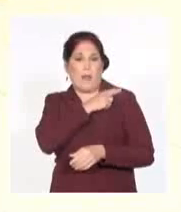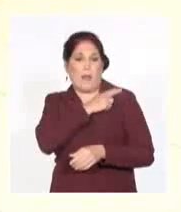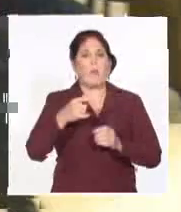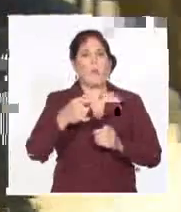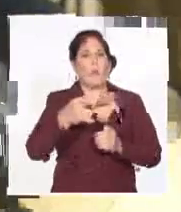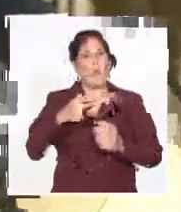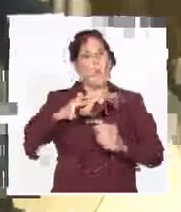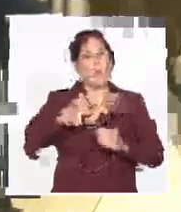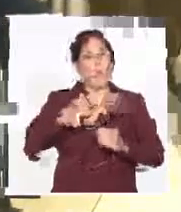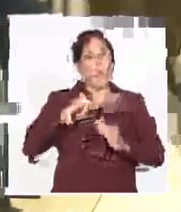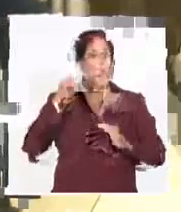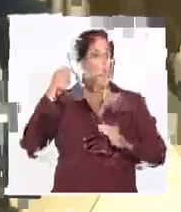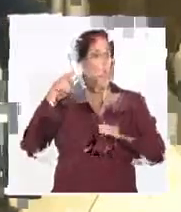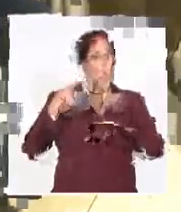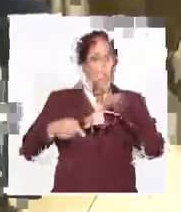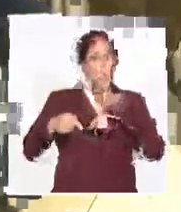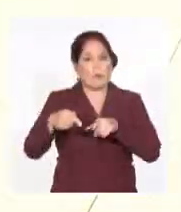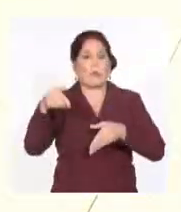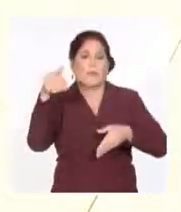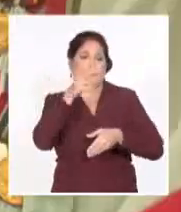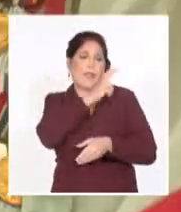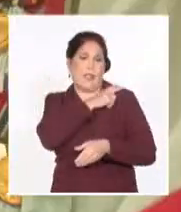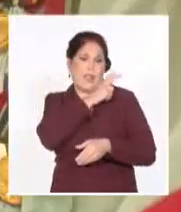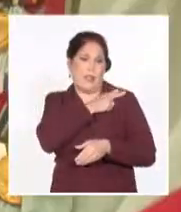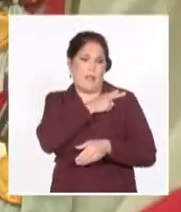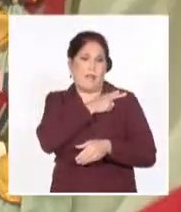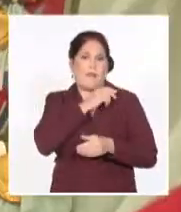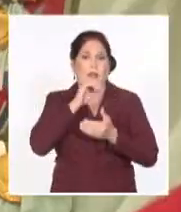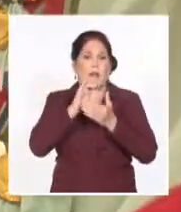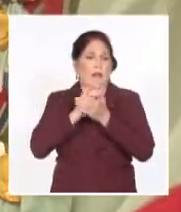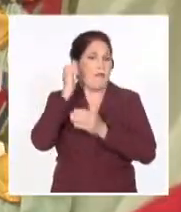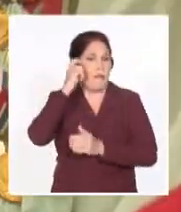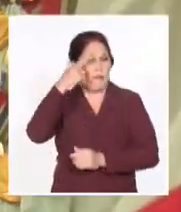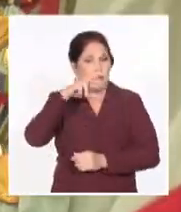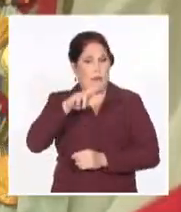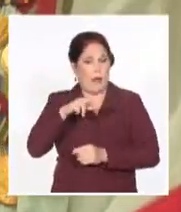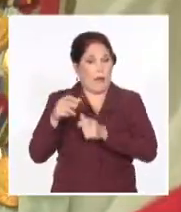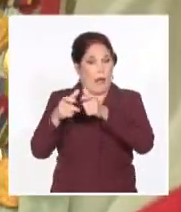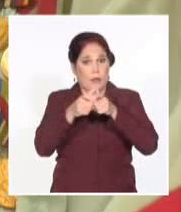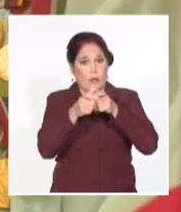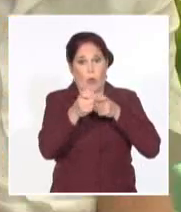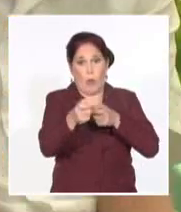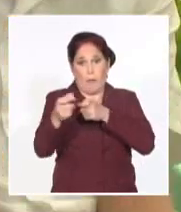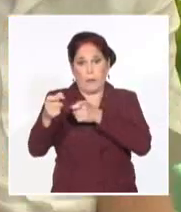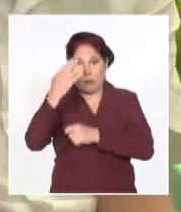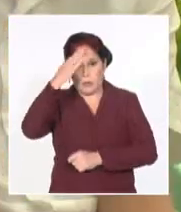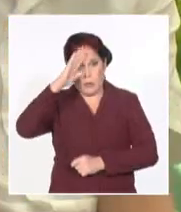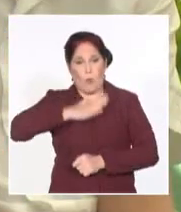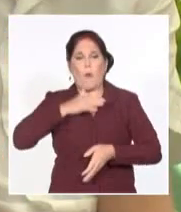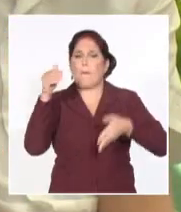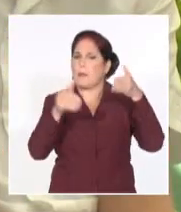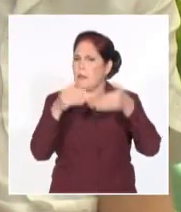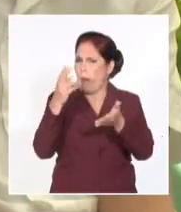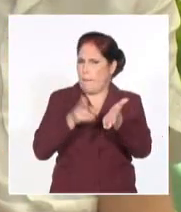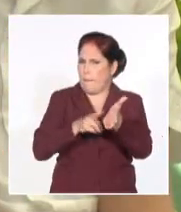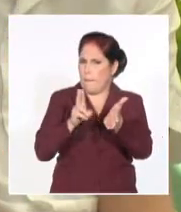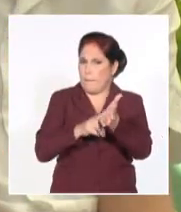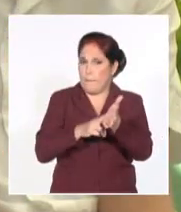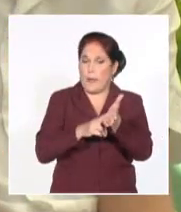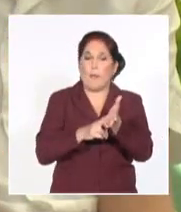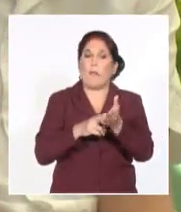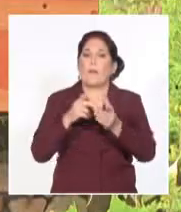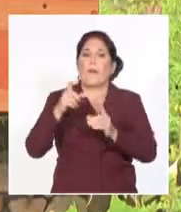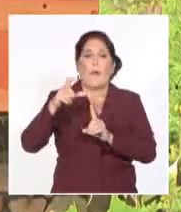Armadas Revolucionarias, del Ministerio del Interior, de la Asociación de Combatientes de la Revolución Cubana y miembros de las organizaciones de masas